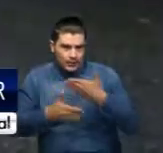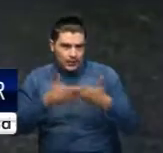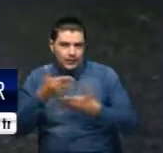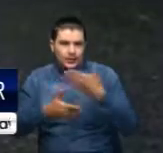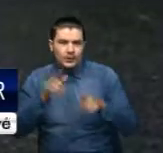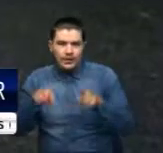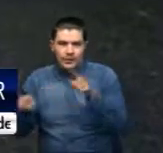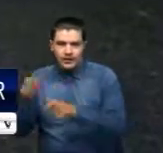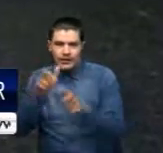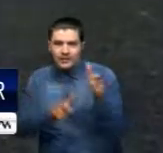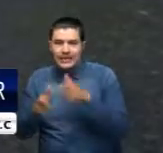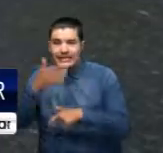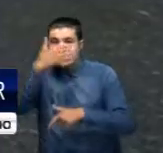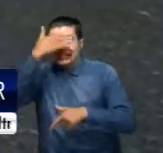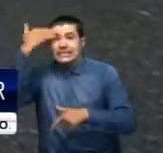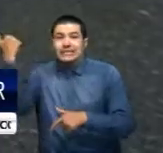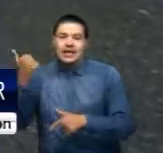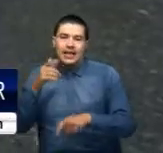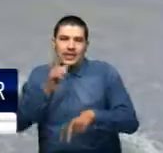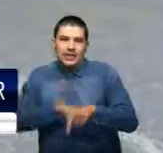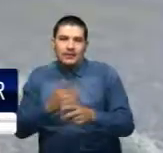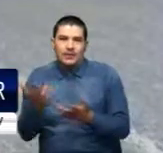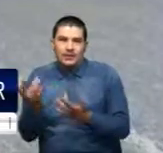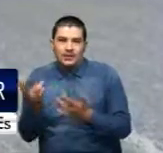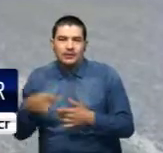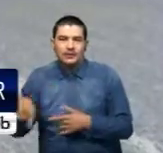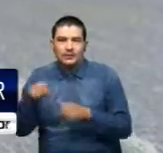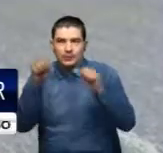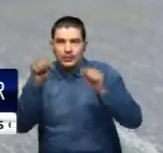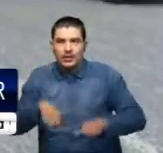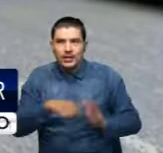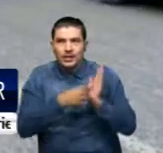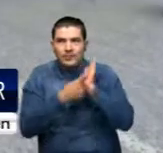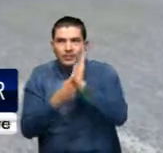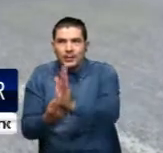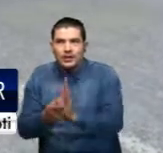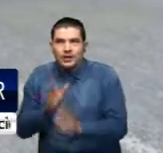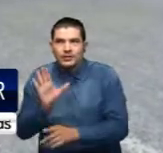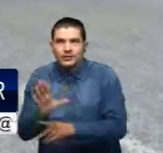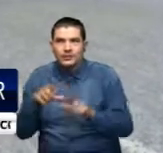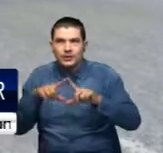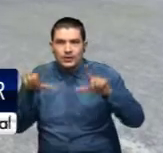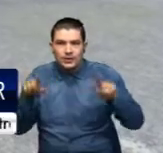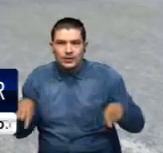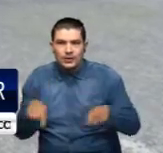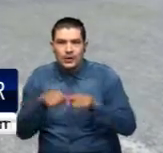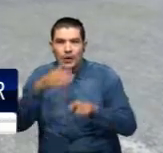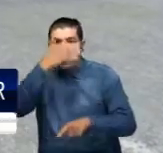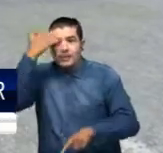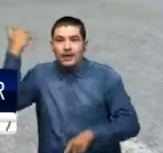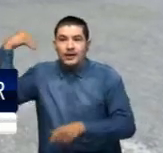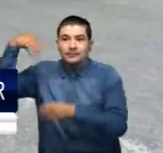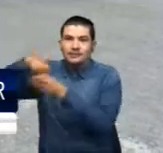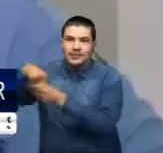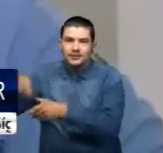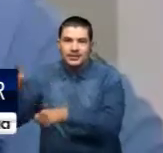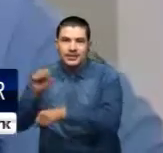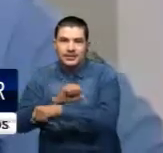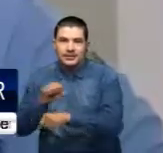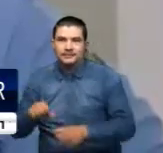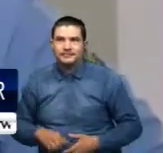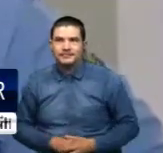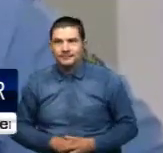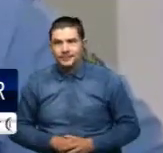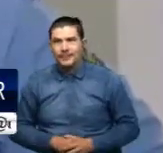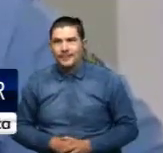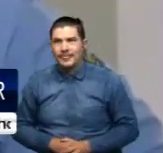para los infractores en cuanto al tiempo de espera para presentar a un alférez un documento olvidado elimina la expresión